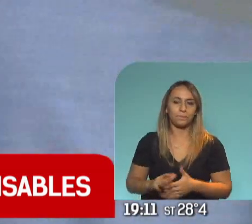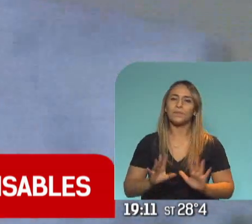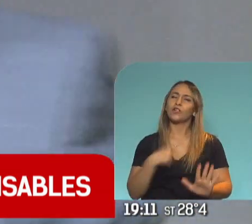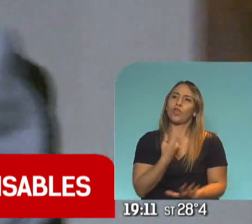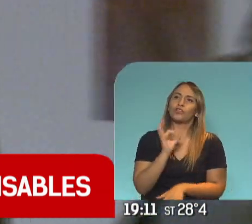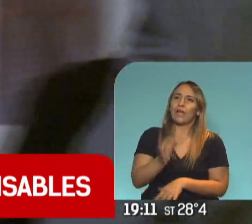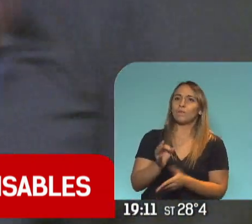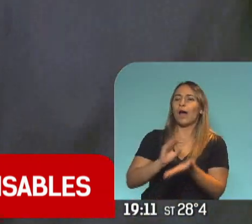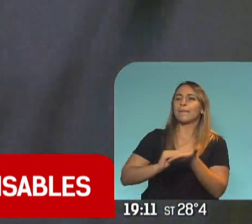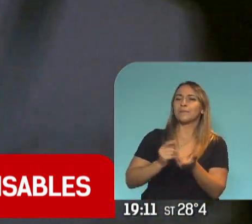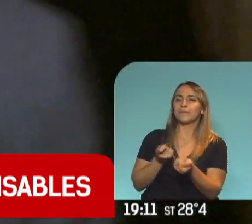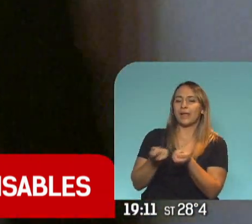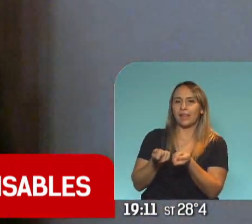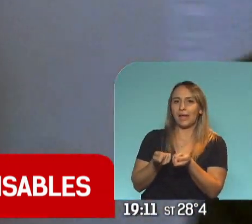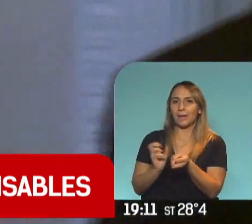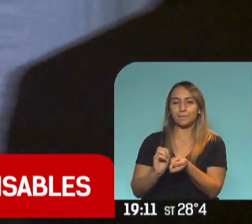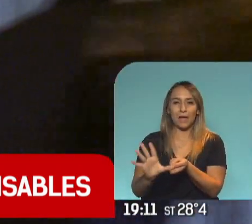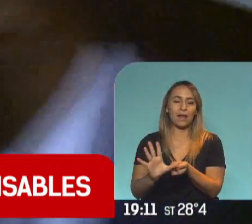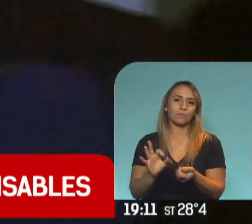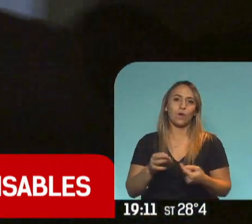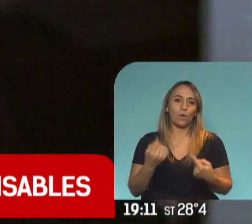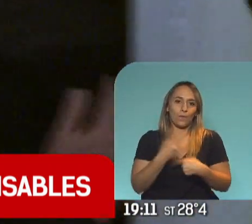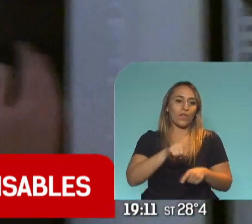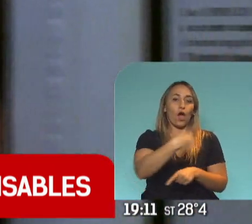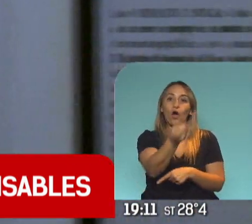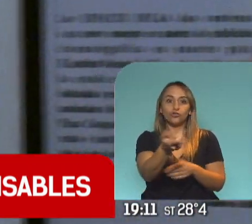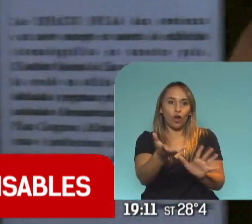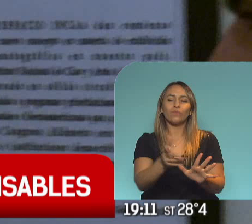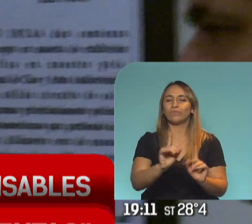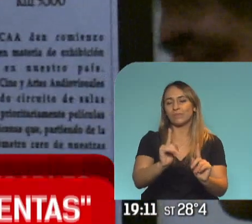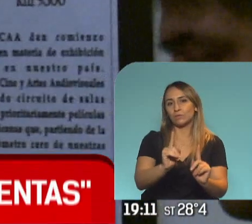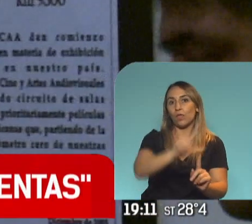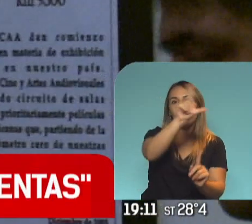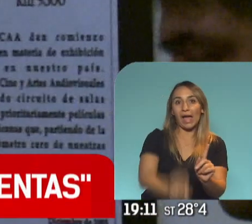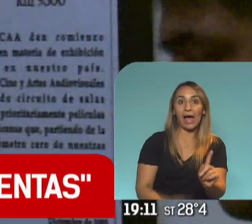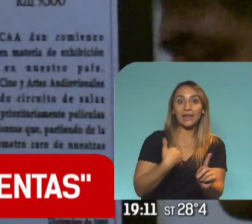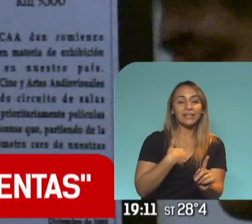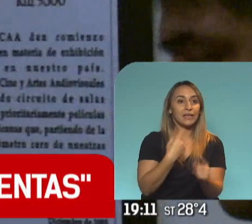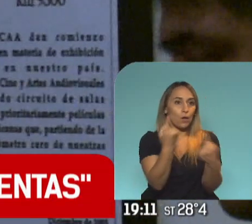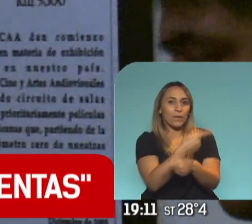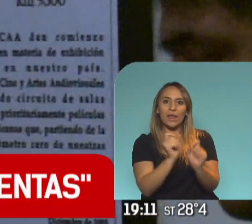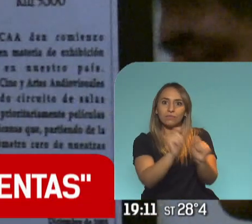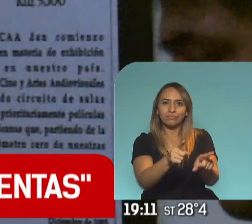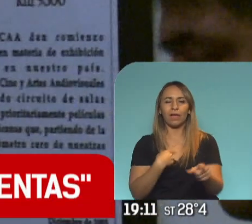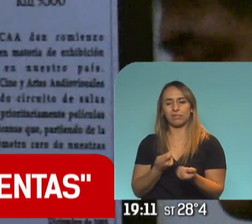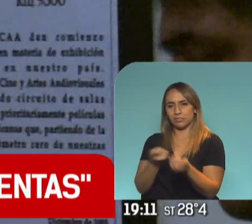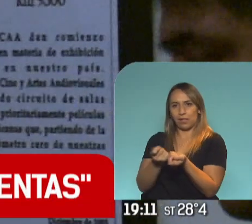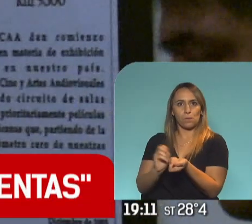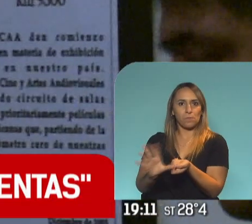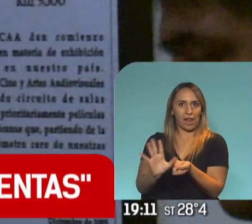fraudulenta, administrar mal los bienes, en general los bienes de un tercero, en este caso sería un país. ¿Qué elementos tendrían